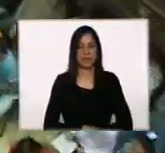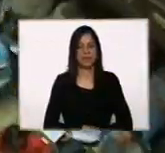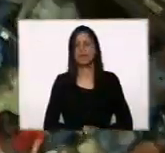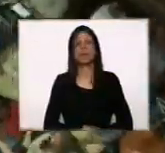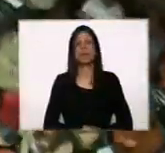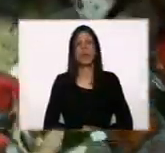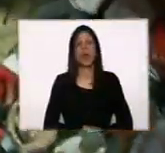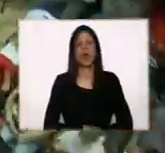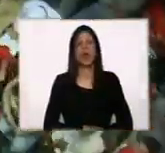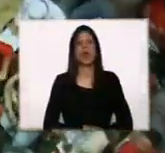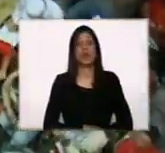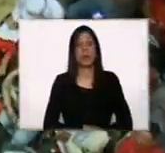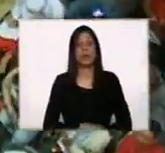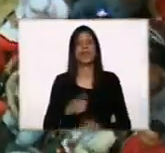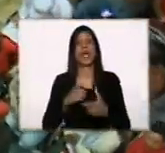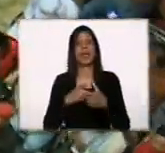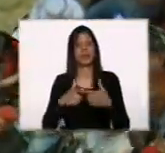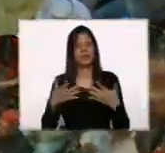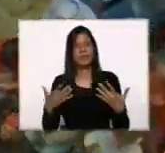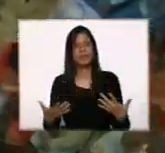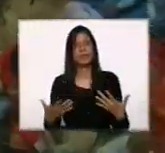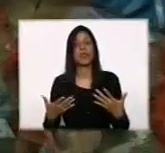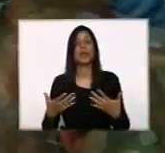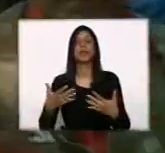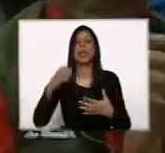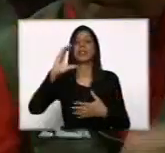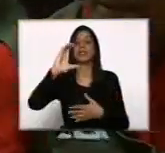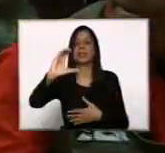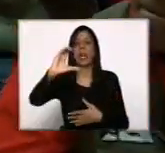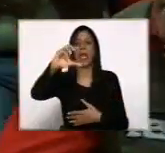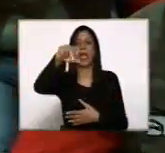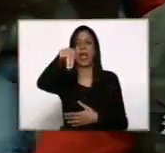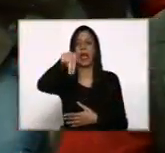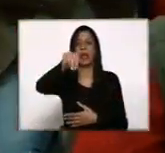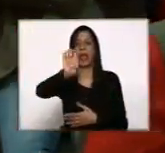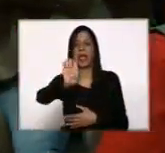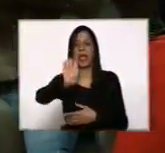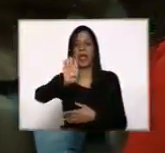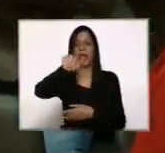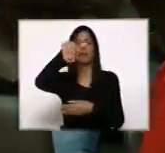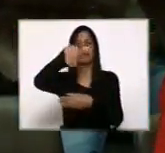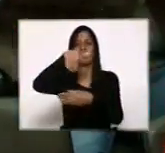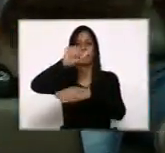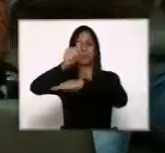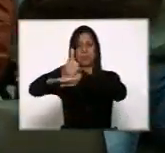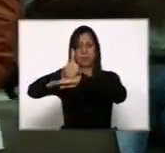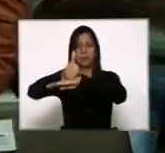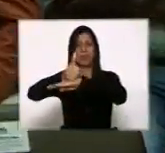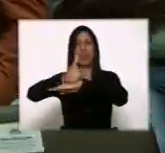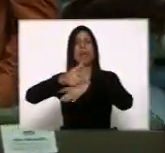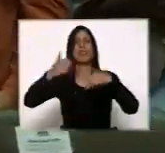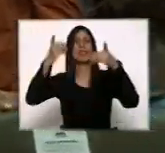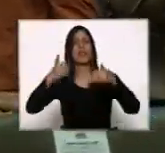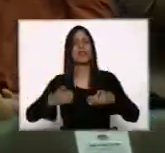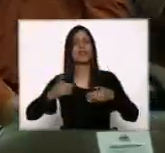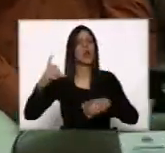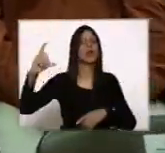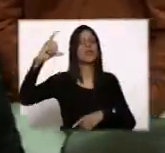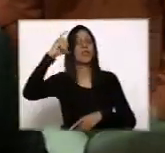Por supuesto, corresponde al Poder Electoral fijar la fecha correspondiente, de acuerdo